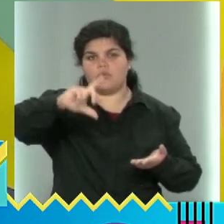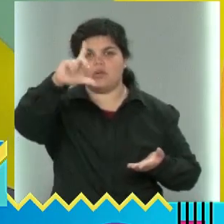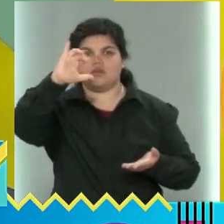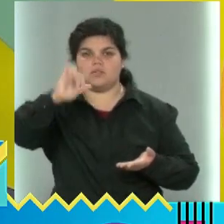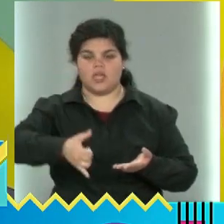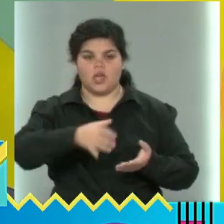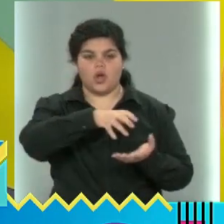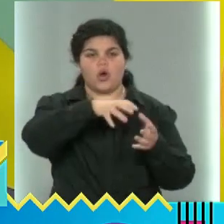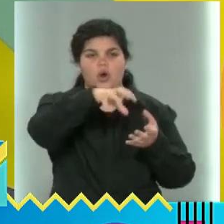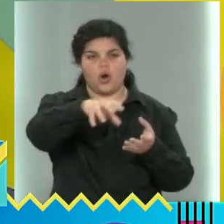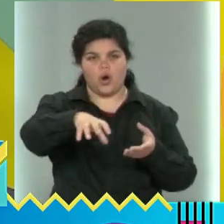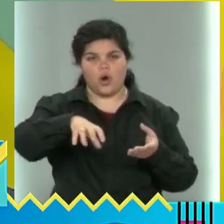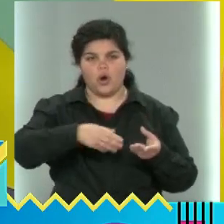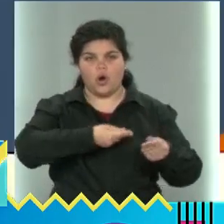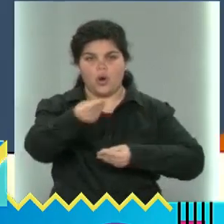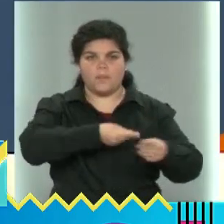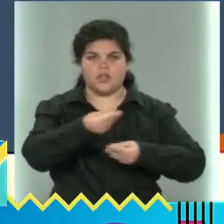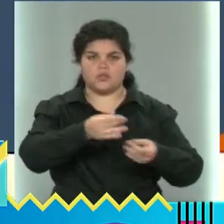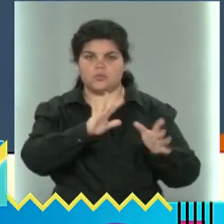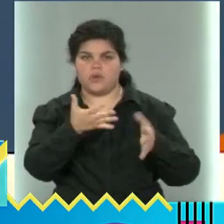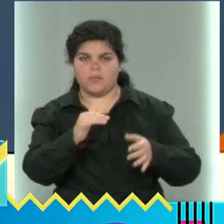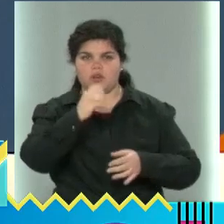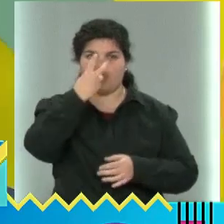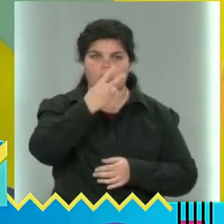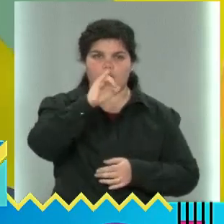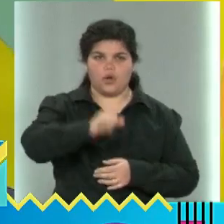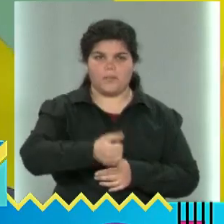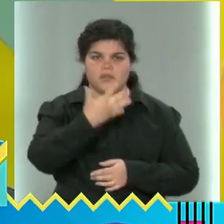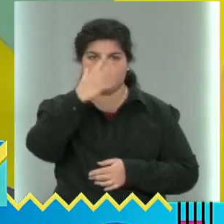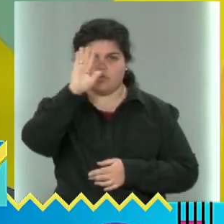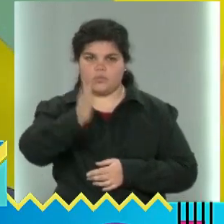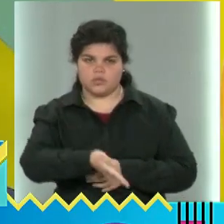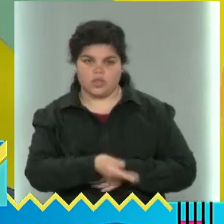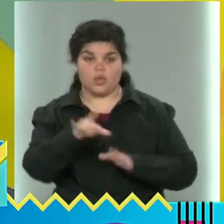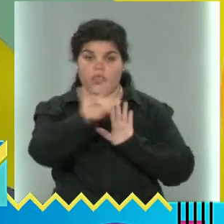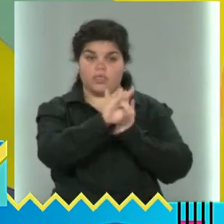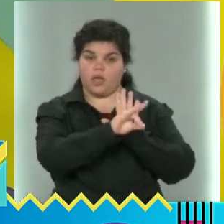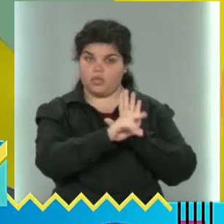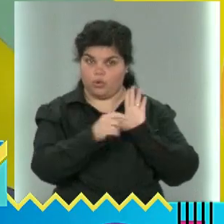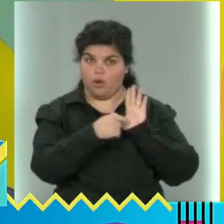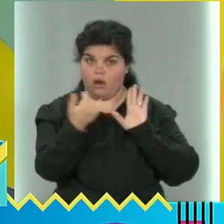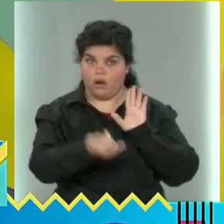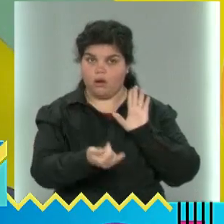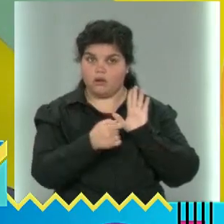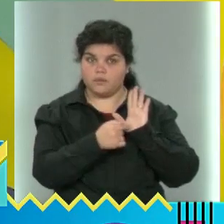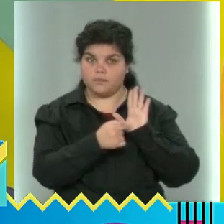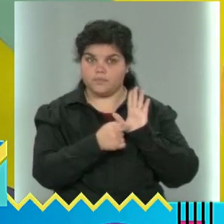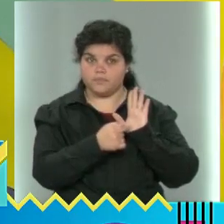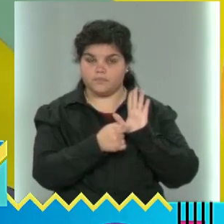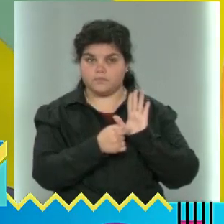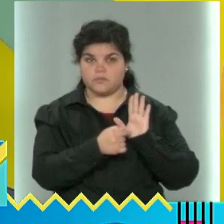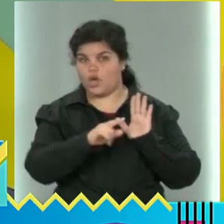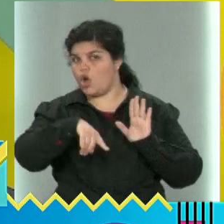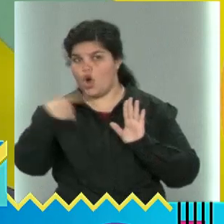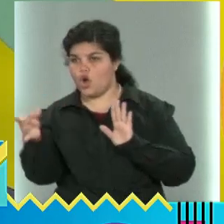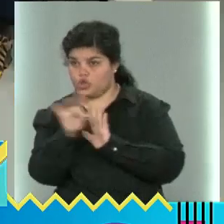comercio que están rondando cerca del 2,5%. Estos son datos que cualquier otro dato,